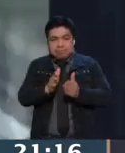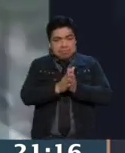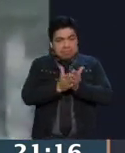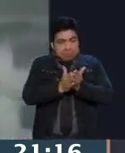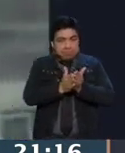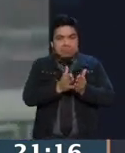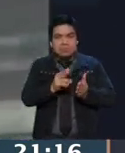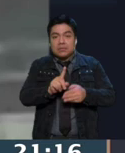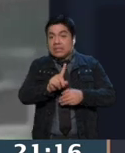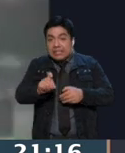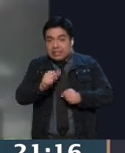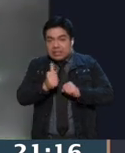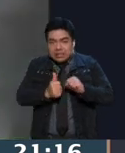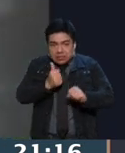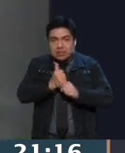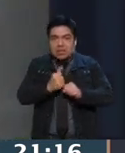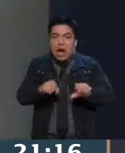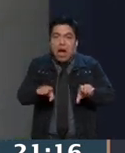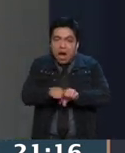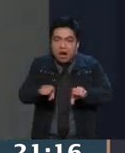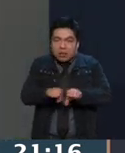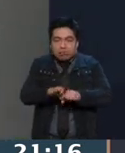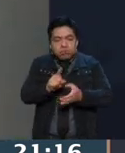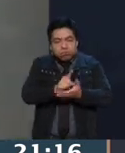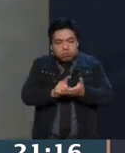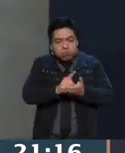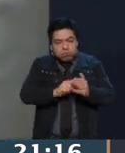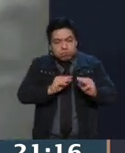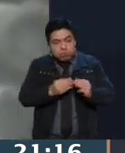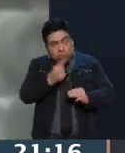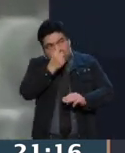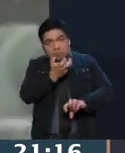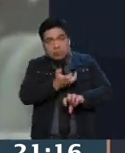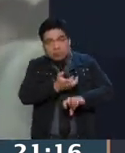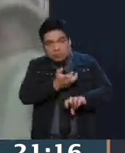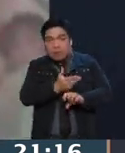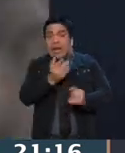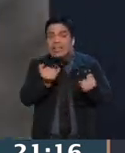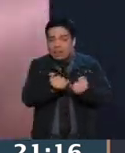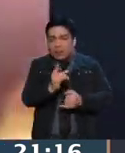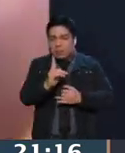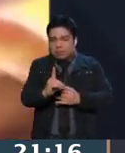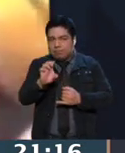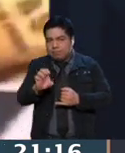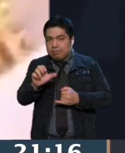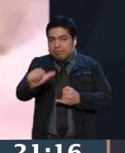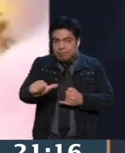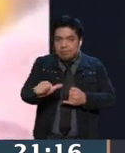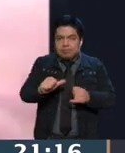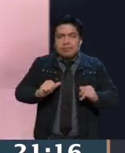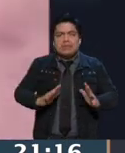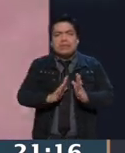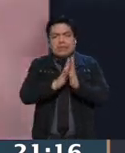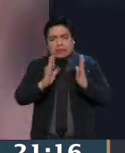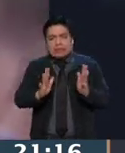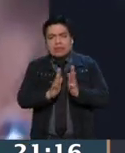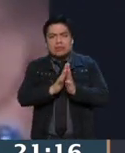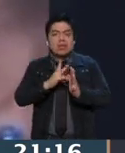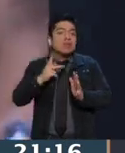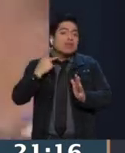trata de 100 años de cómo las agencias antinarcóticos de Estados Unidos, incluyendo la DEA, participan y han participado en política